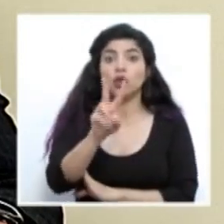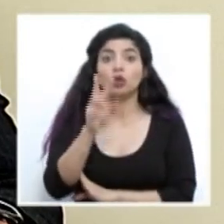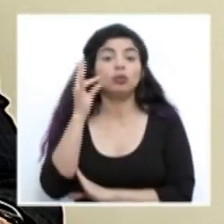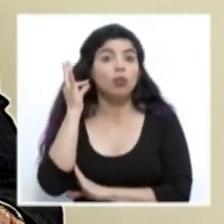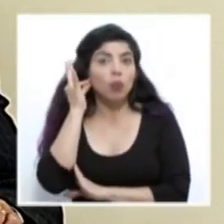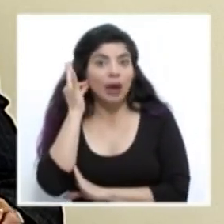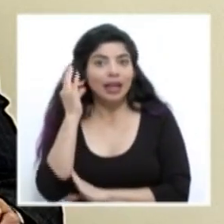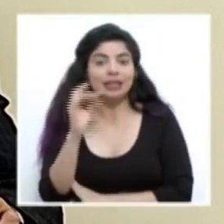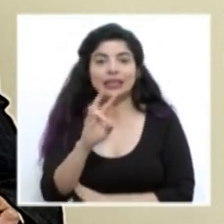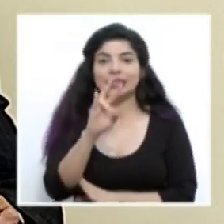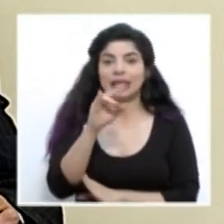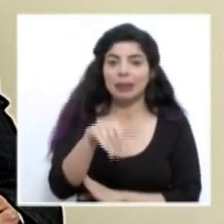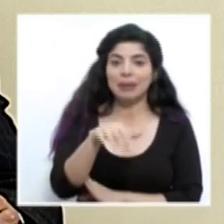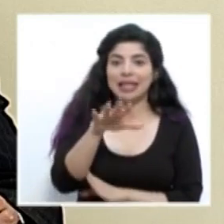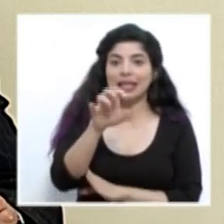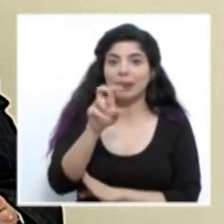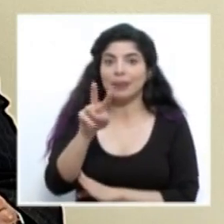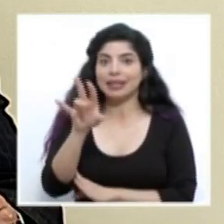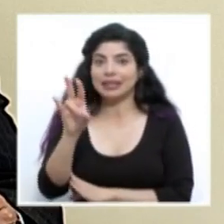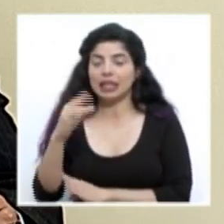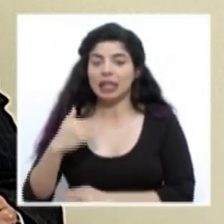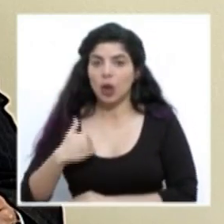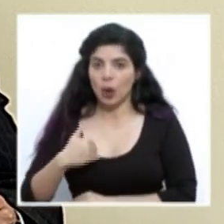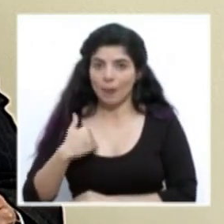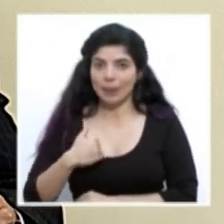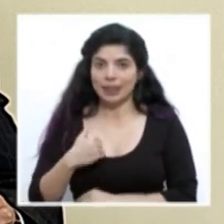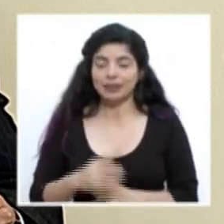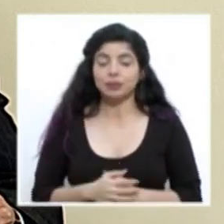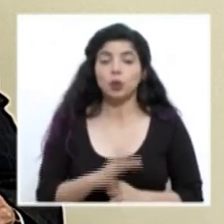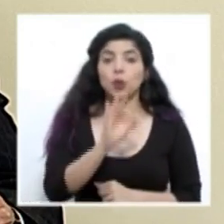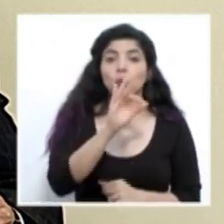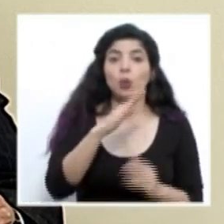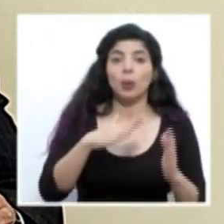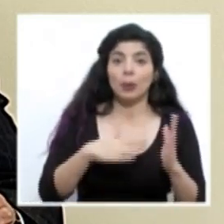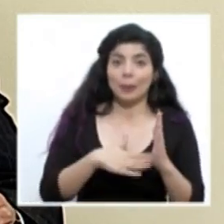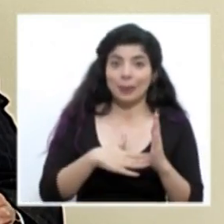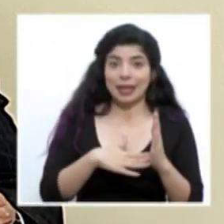6.142 mujeres, 7.527 hombres,